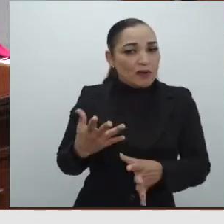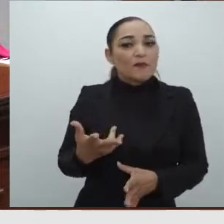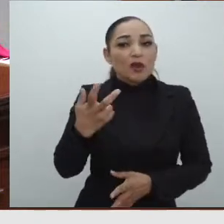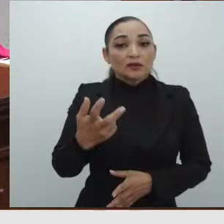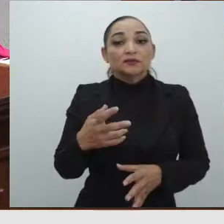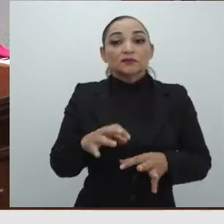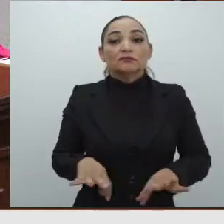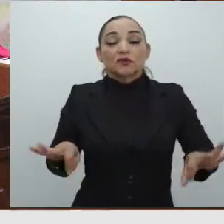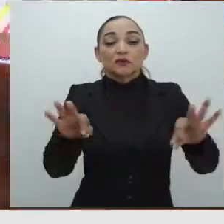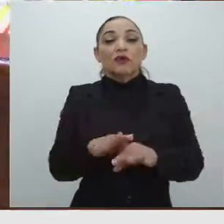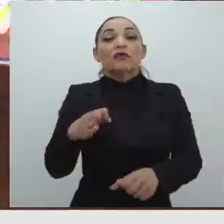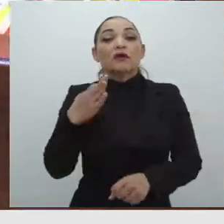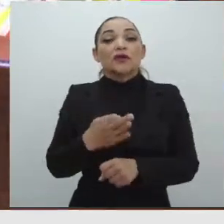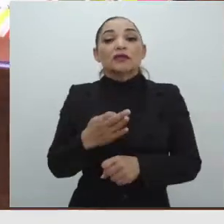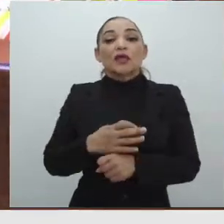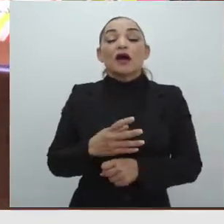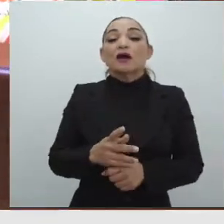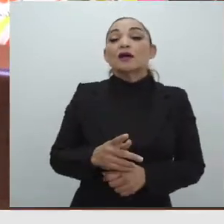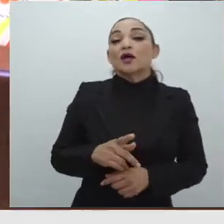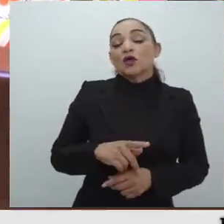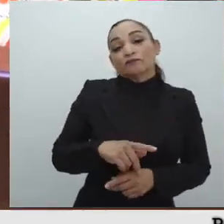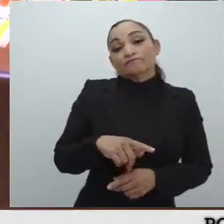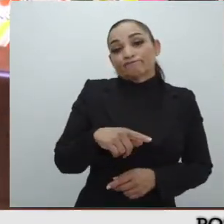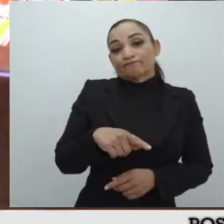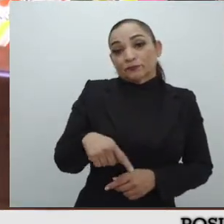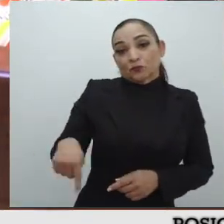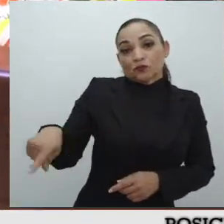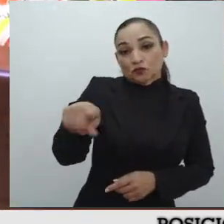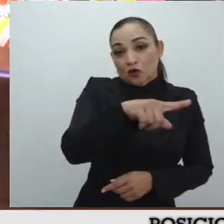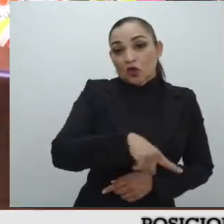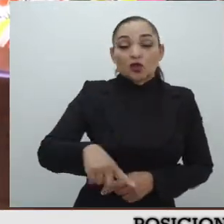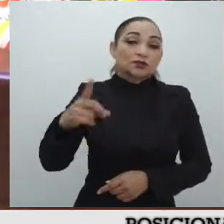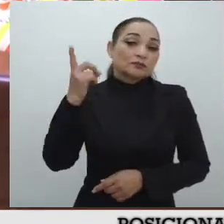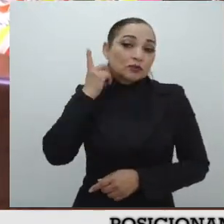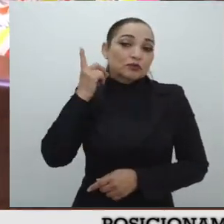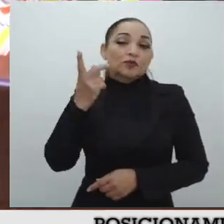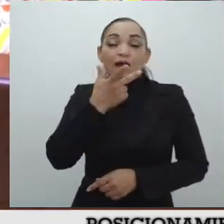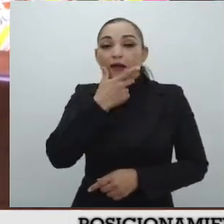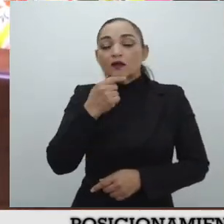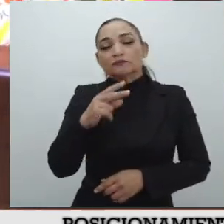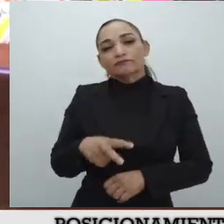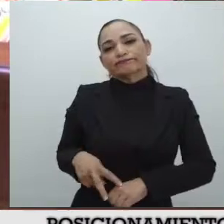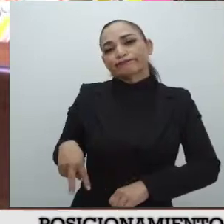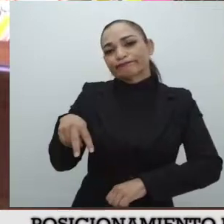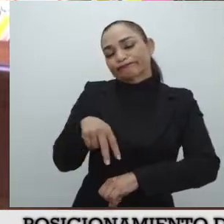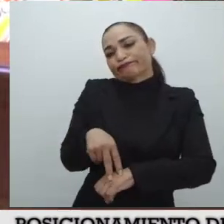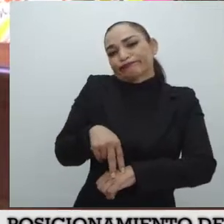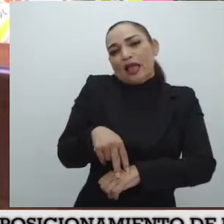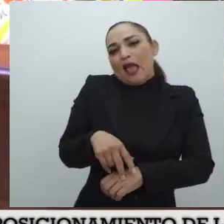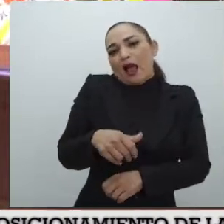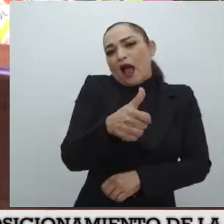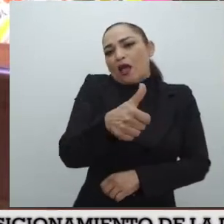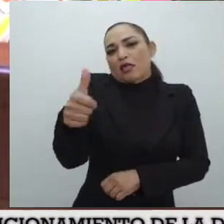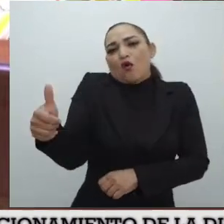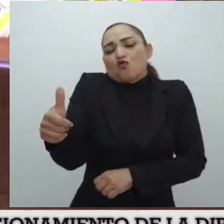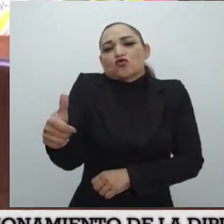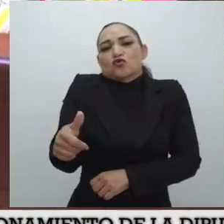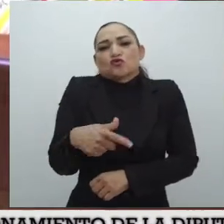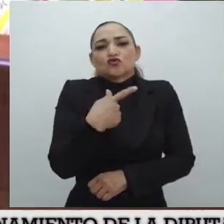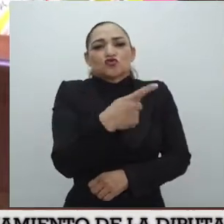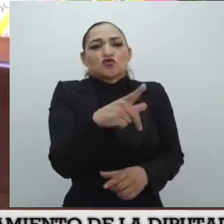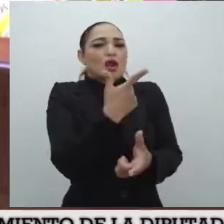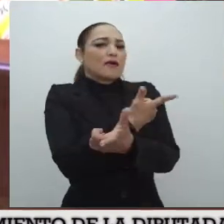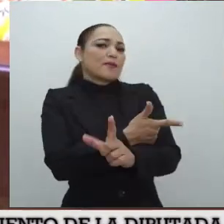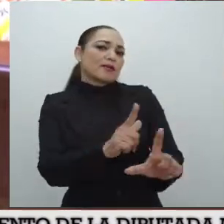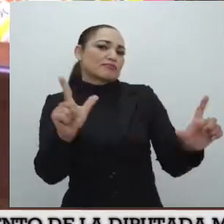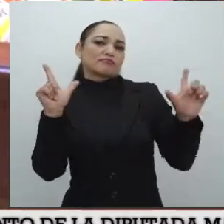hagamos todos el mejor uso de esta tribuna, sin negar el derecho que todos tenemos a decir lo que queramos aquí, ¿no? O sea, eso que quede claro, no estoy